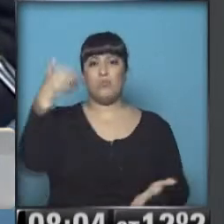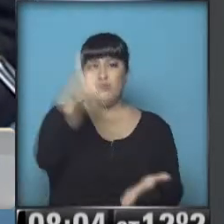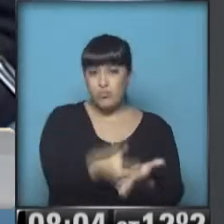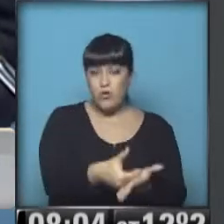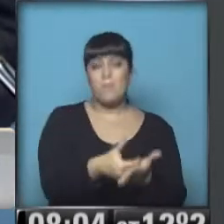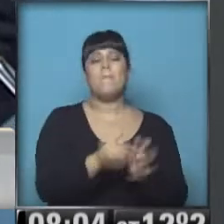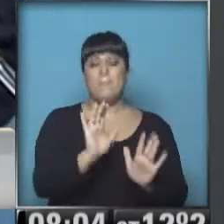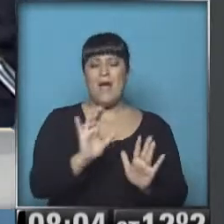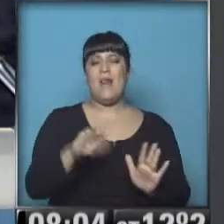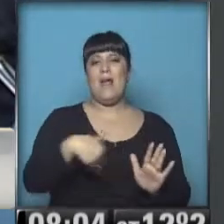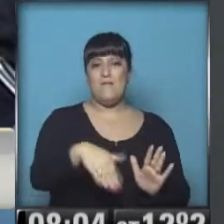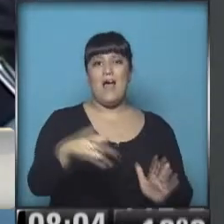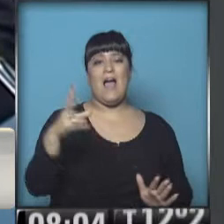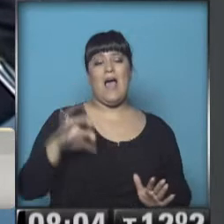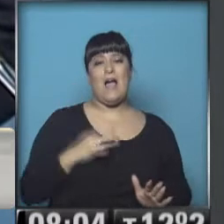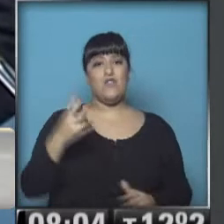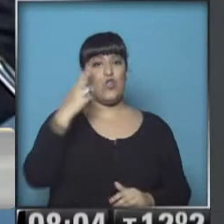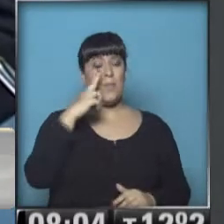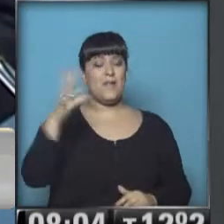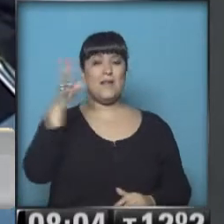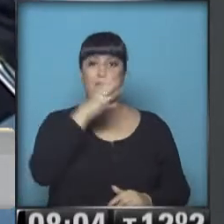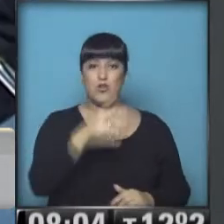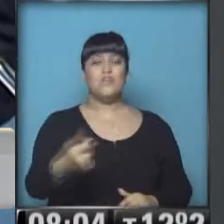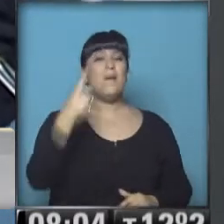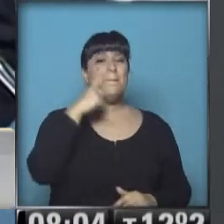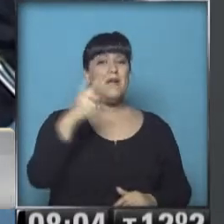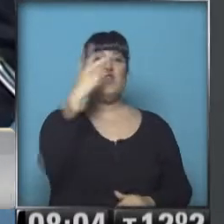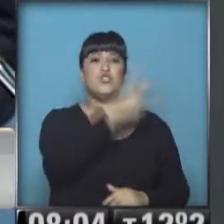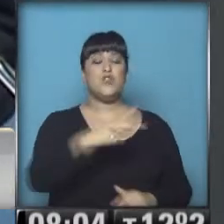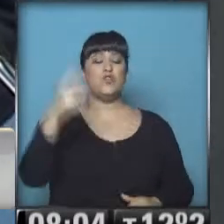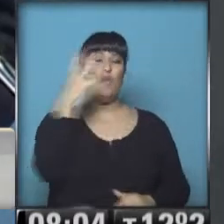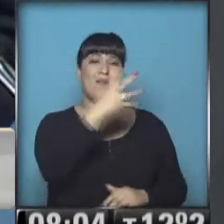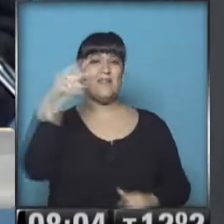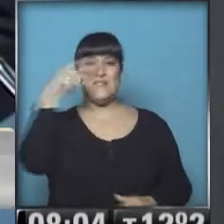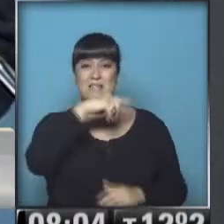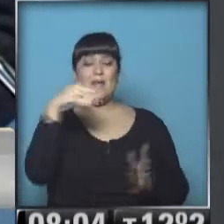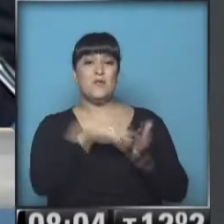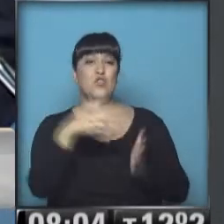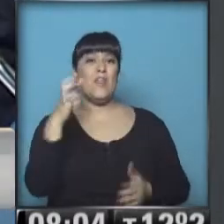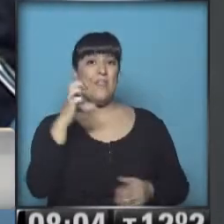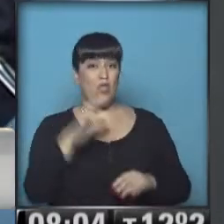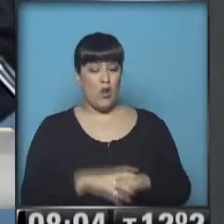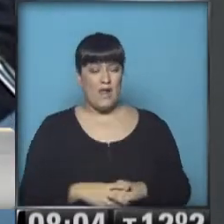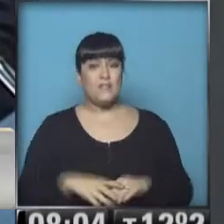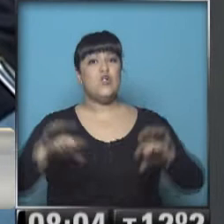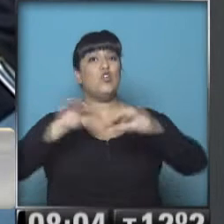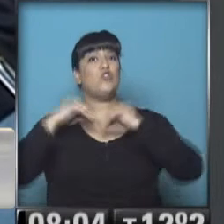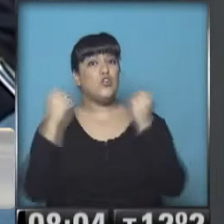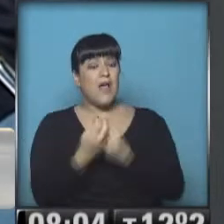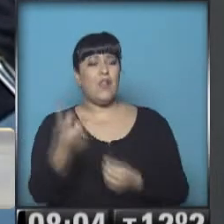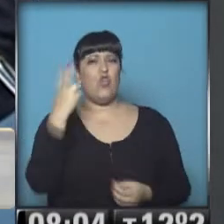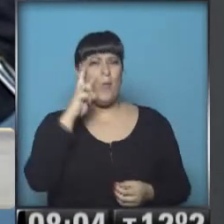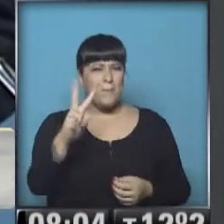2014 equivalente a 1.247 millones de dólares sobre un total de 2 mil